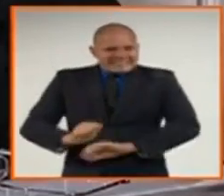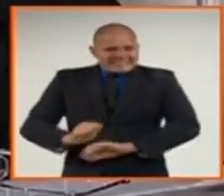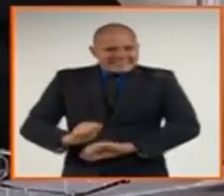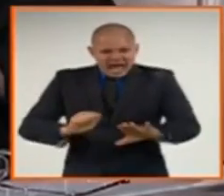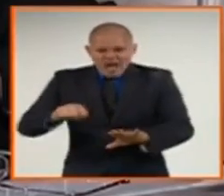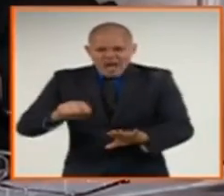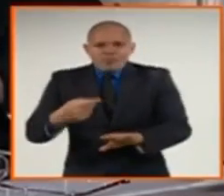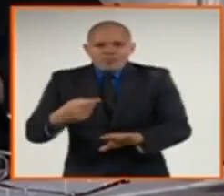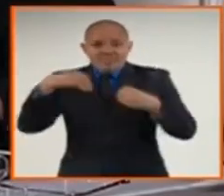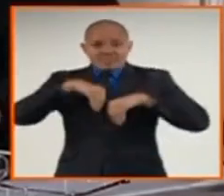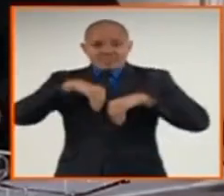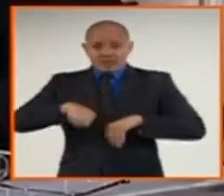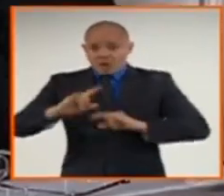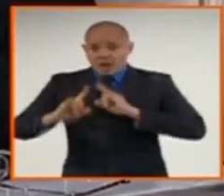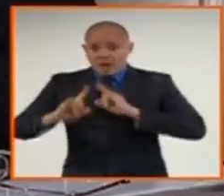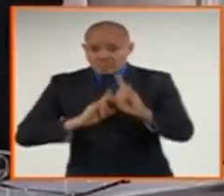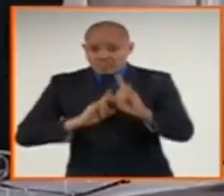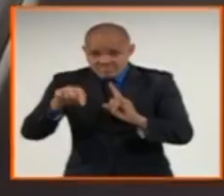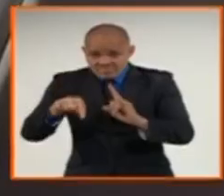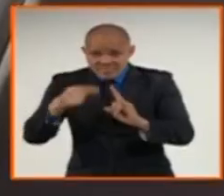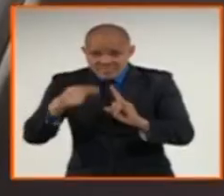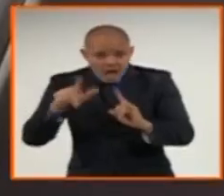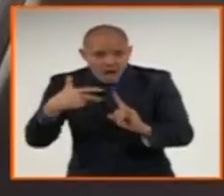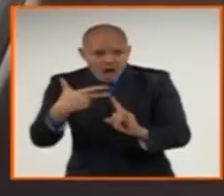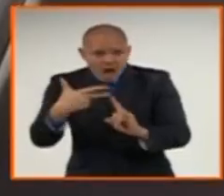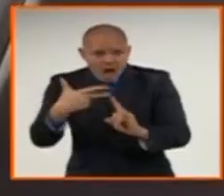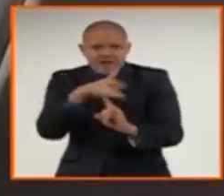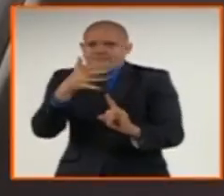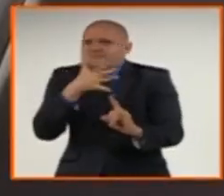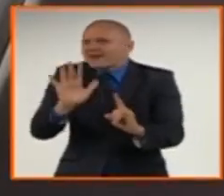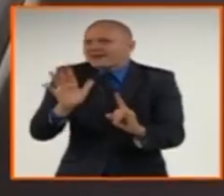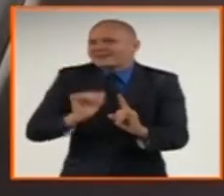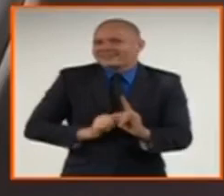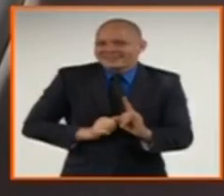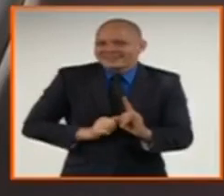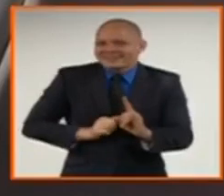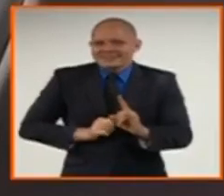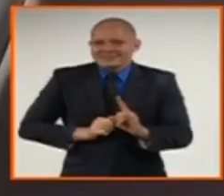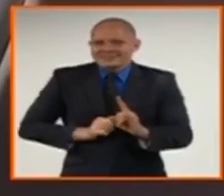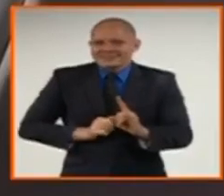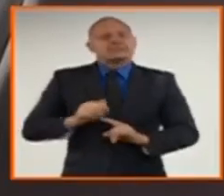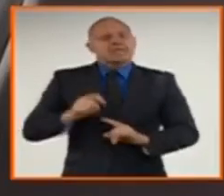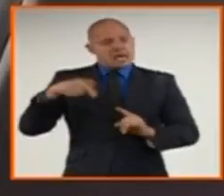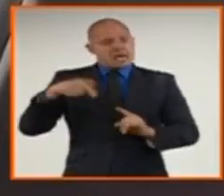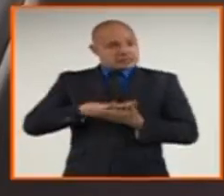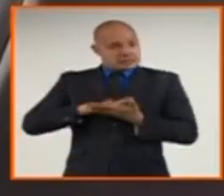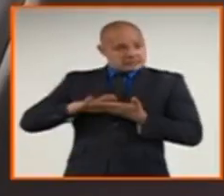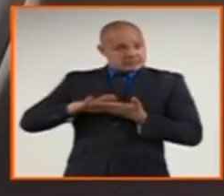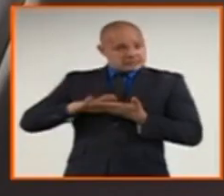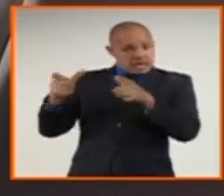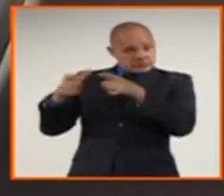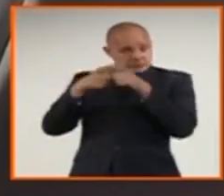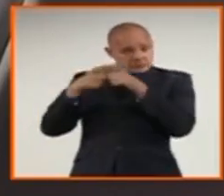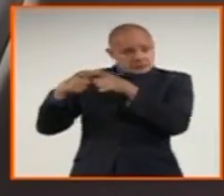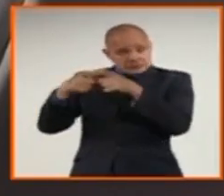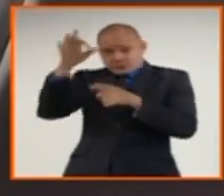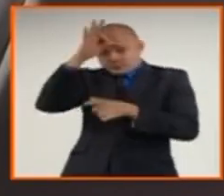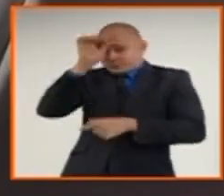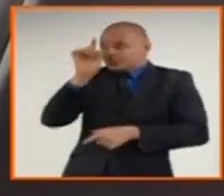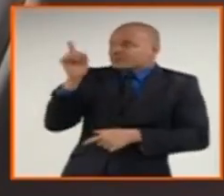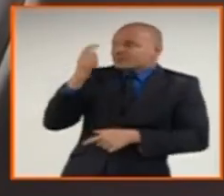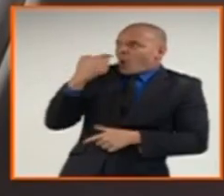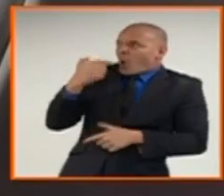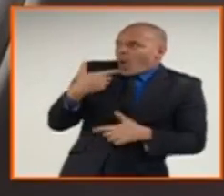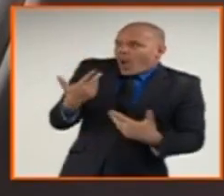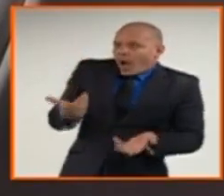la estrategia. Es decir, ya está solicitado al SEGMEC la evaluación, la aprobación de la intervención de emergencia en